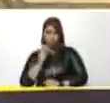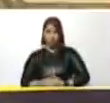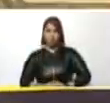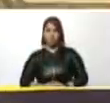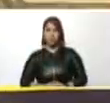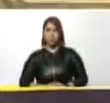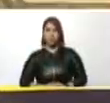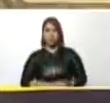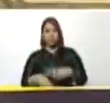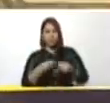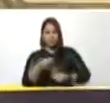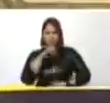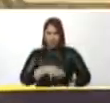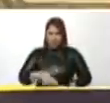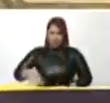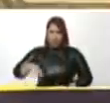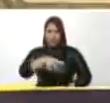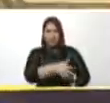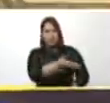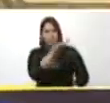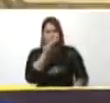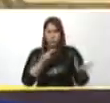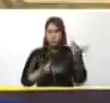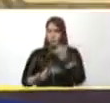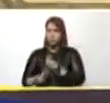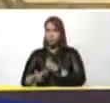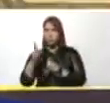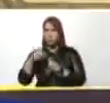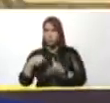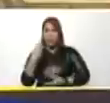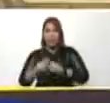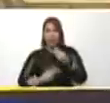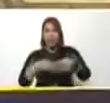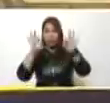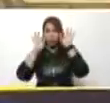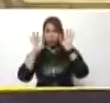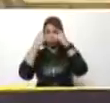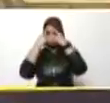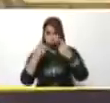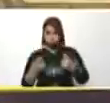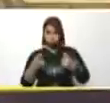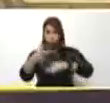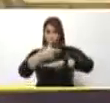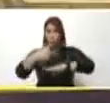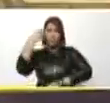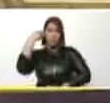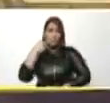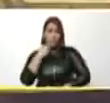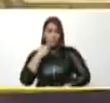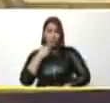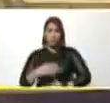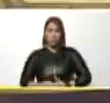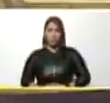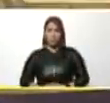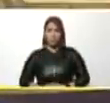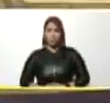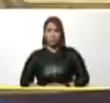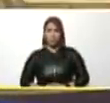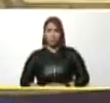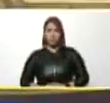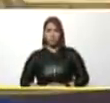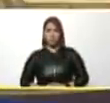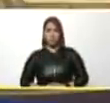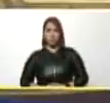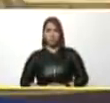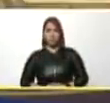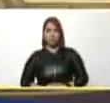se habían hecho en los estados y que había hecho inclusive los especialistas del gobierno bolivariano habían sido, le